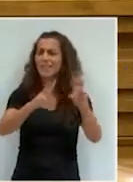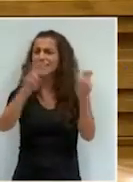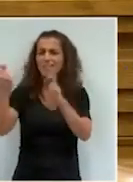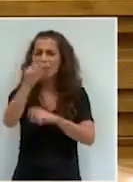Sánchez